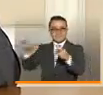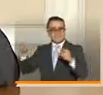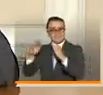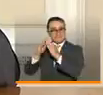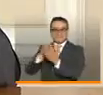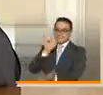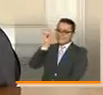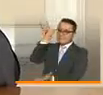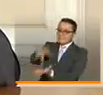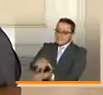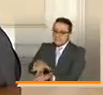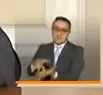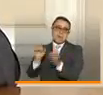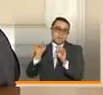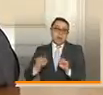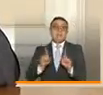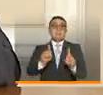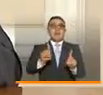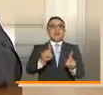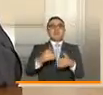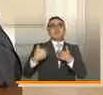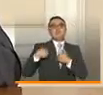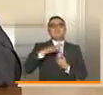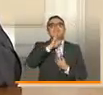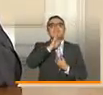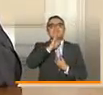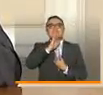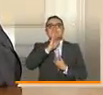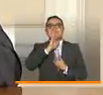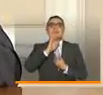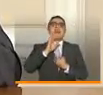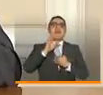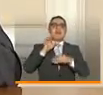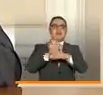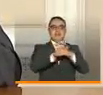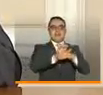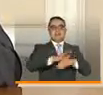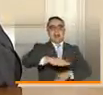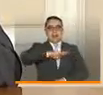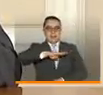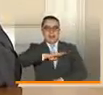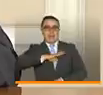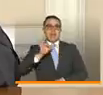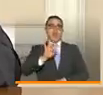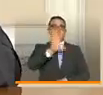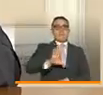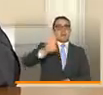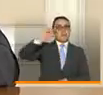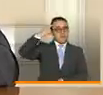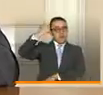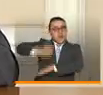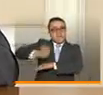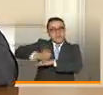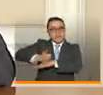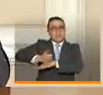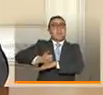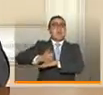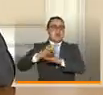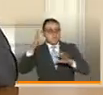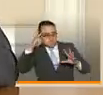parte del proceso de planeación que deben hacer el ente territorial con sus EPS e